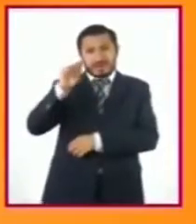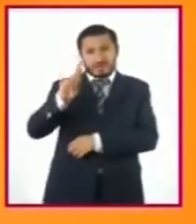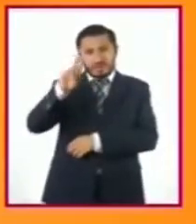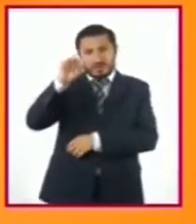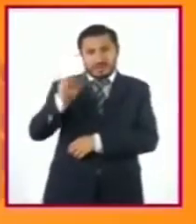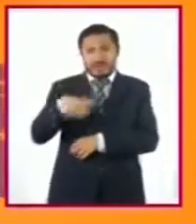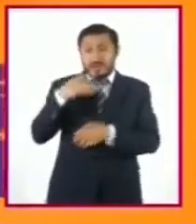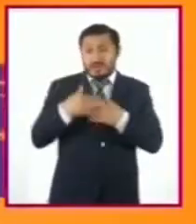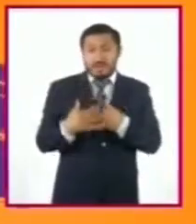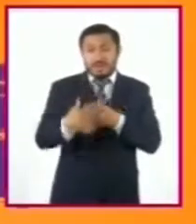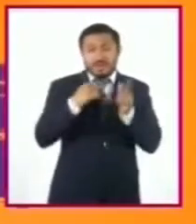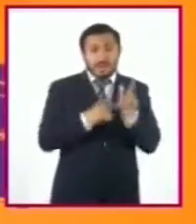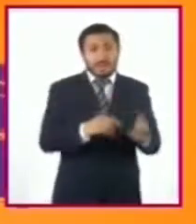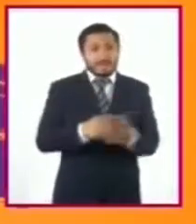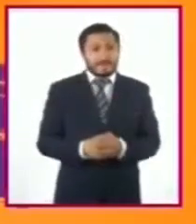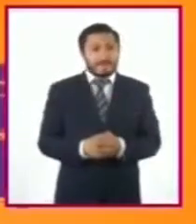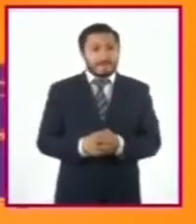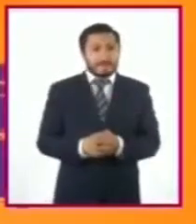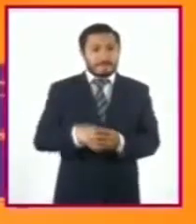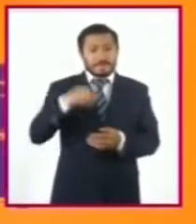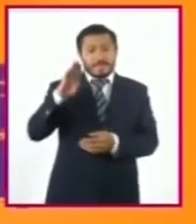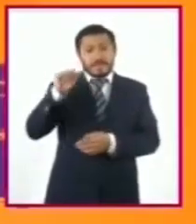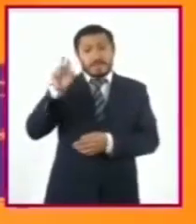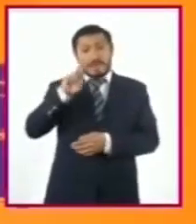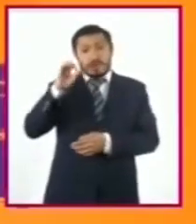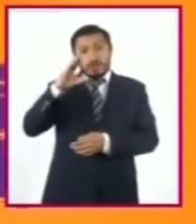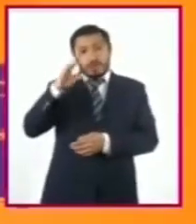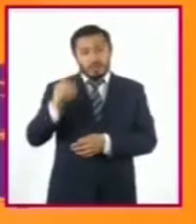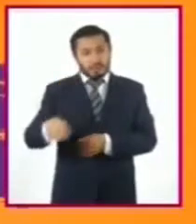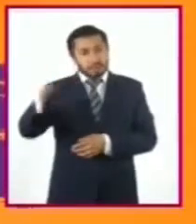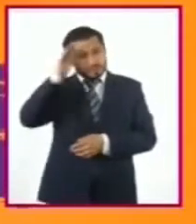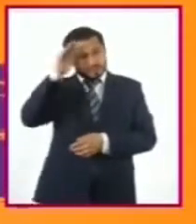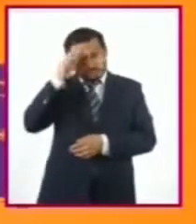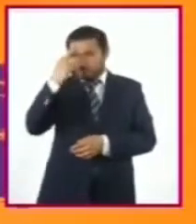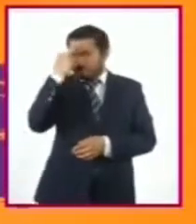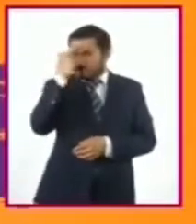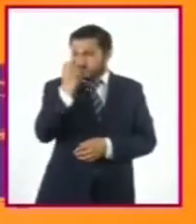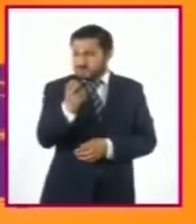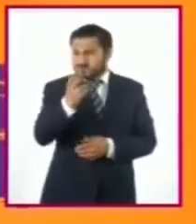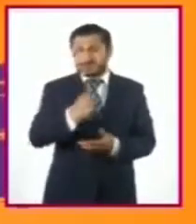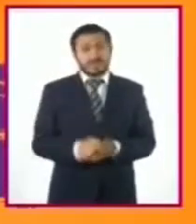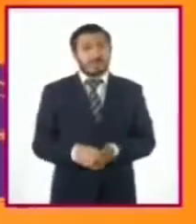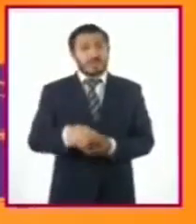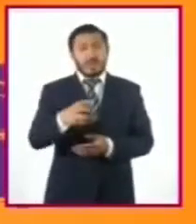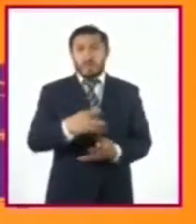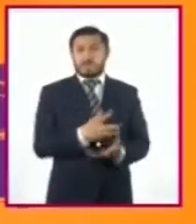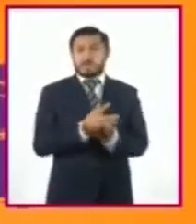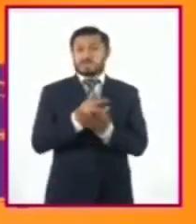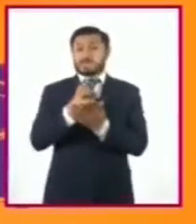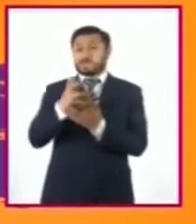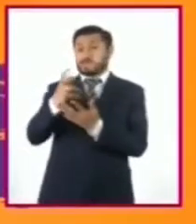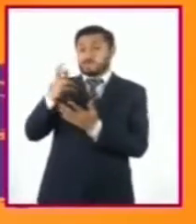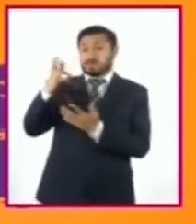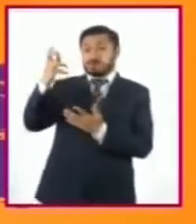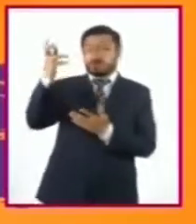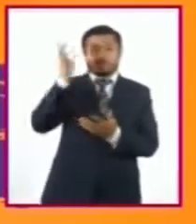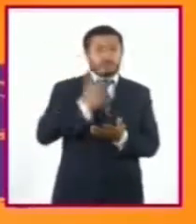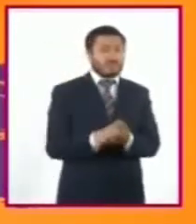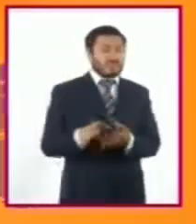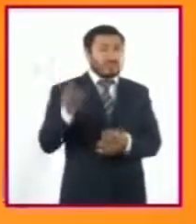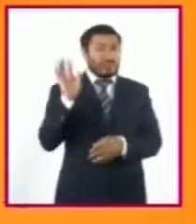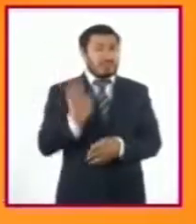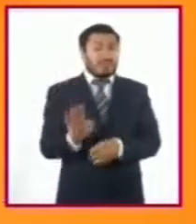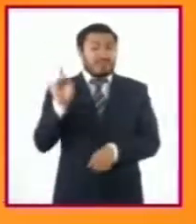Renacimiento dio paso al Barroco. Aquí surge el pensamiento racionalista. Se usa la exageración del todo, simulando